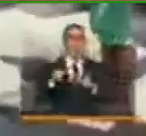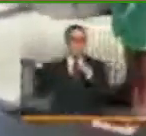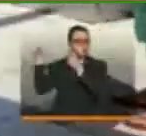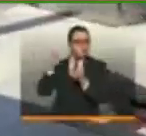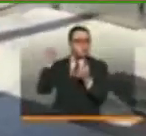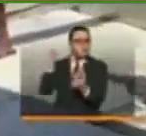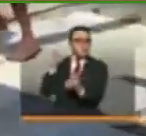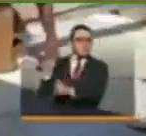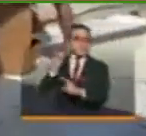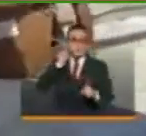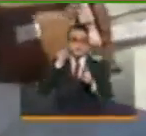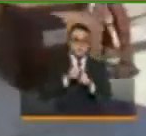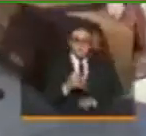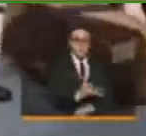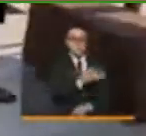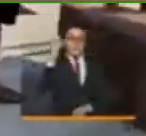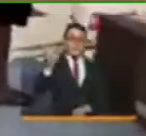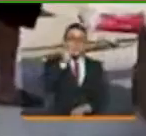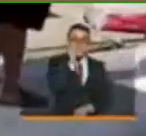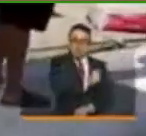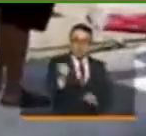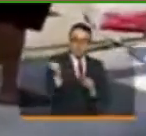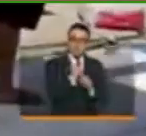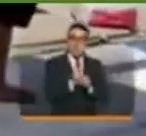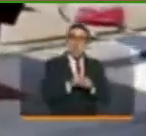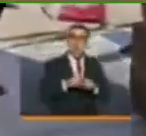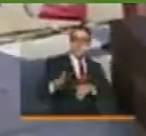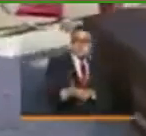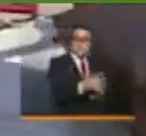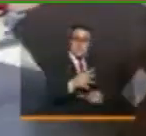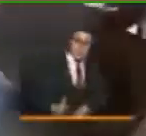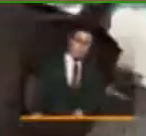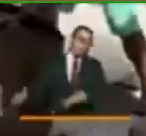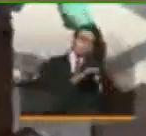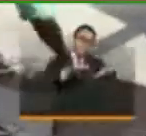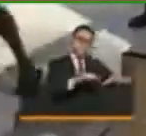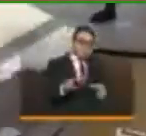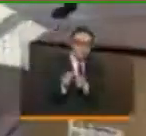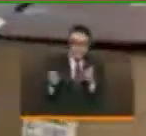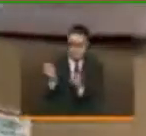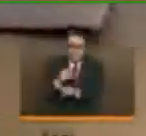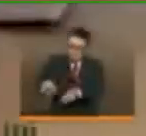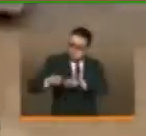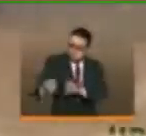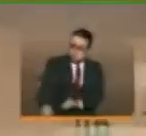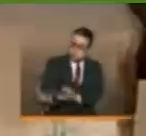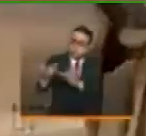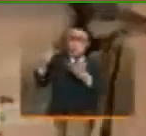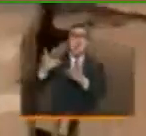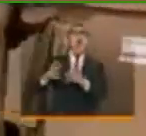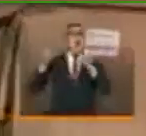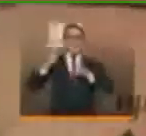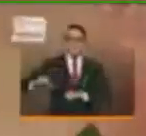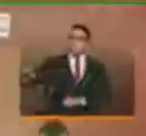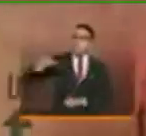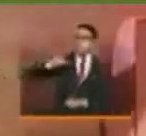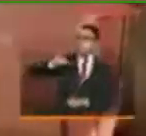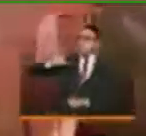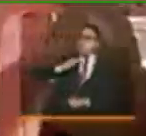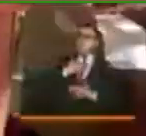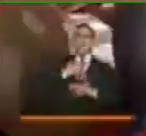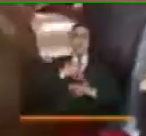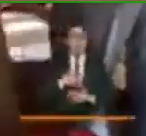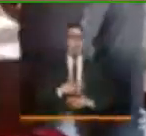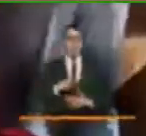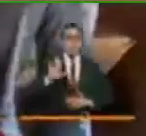busca que más de 300 pescadores y productores garanticen en principio su sustento y posteriormente puedan hacer procesos de